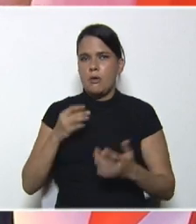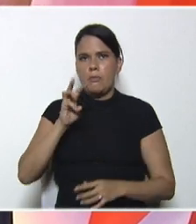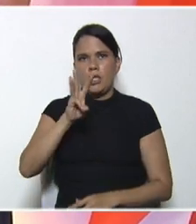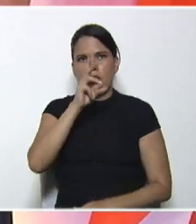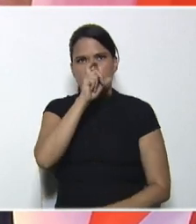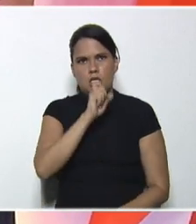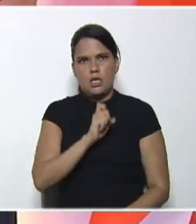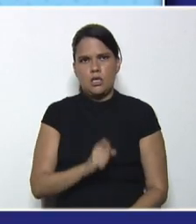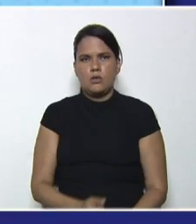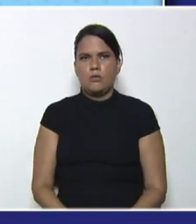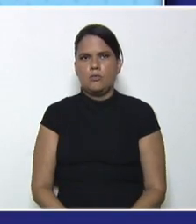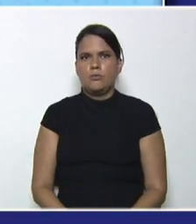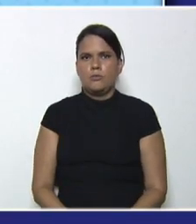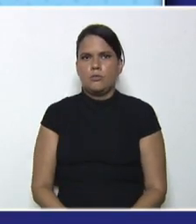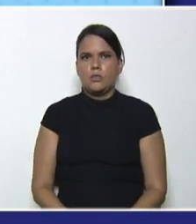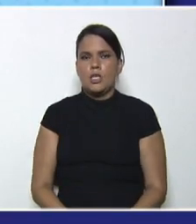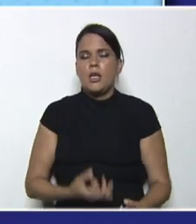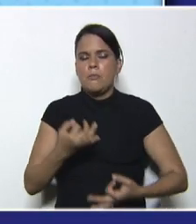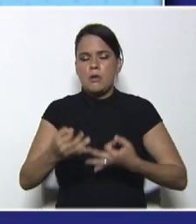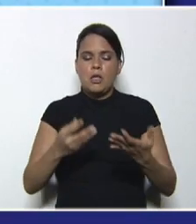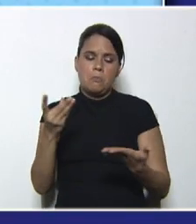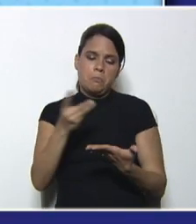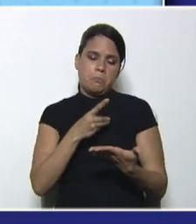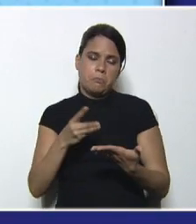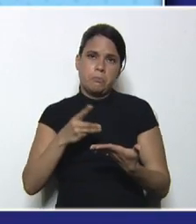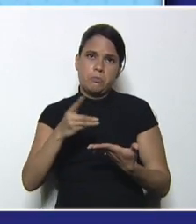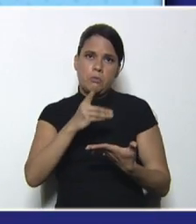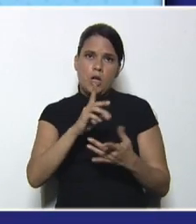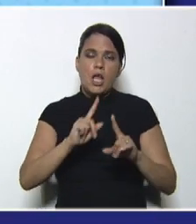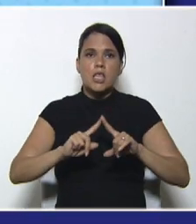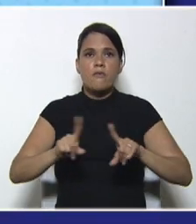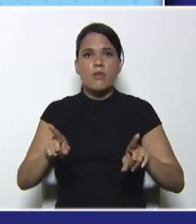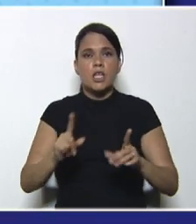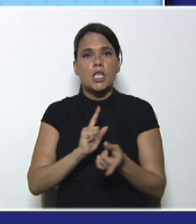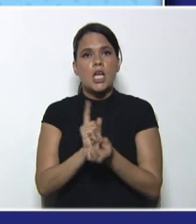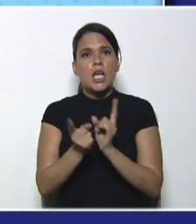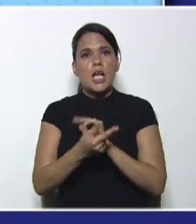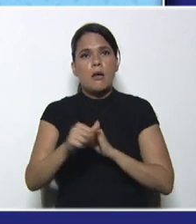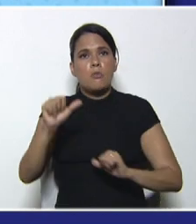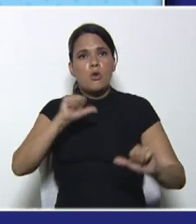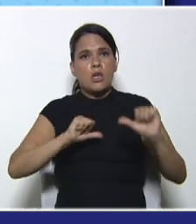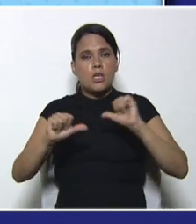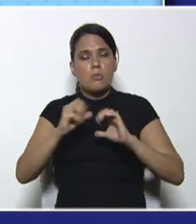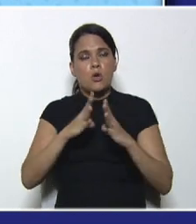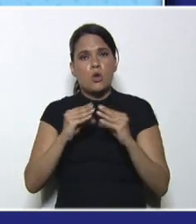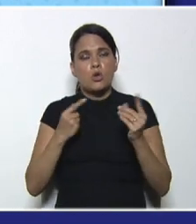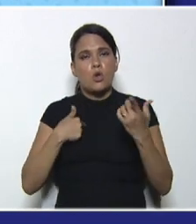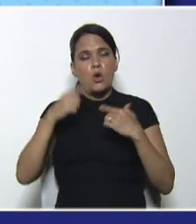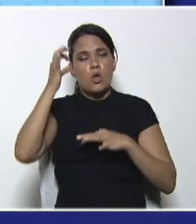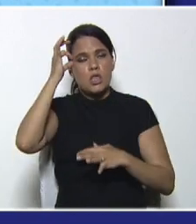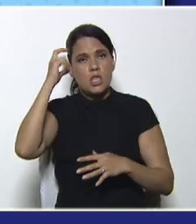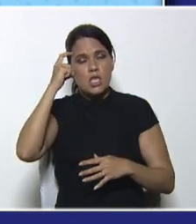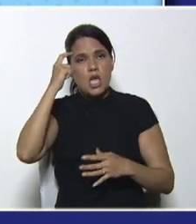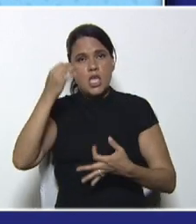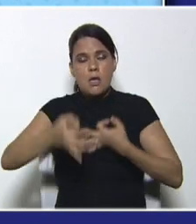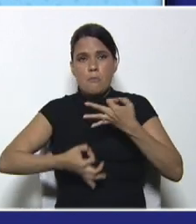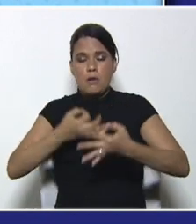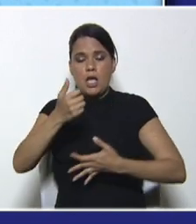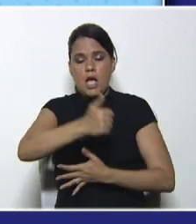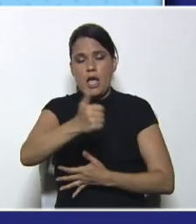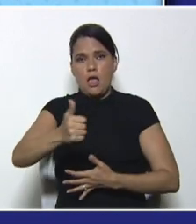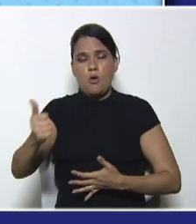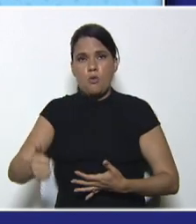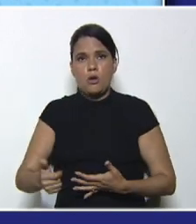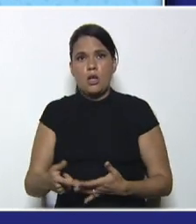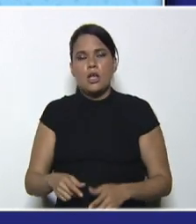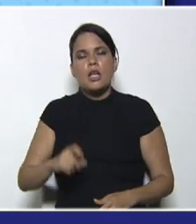año. Ejemplifica a través de dibujos o imágenes los tipos de reacciones presentes en la vida diaria y explica cada una de ellas.